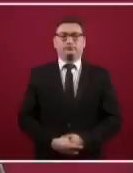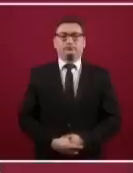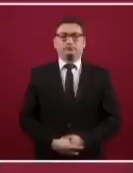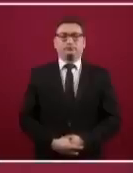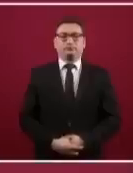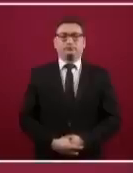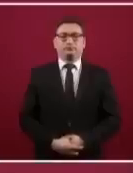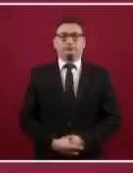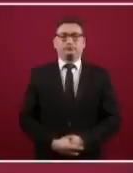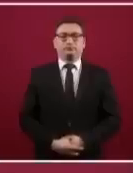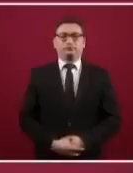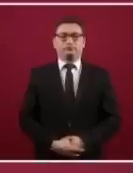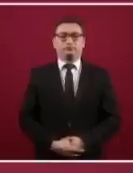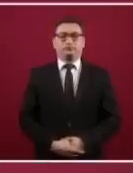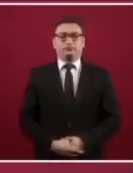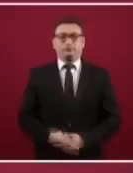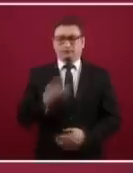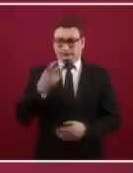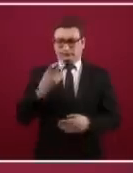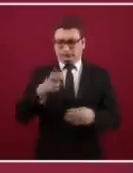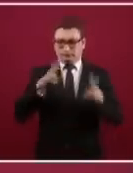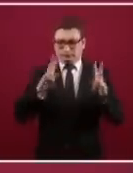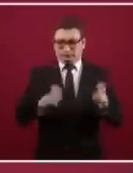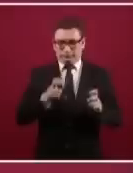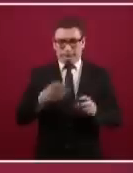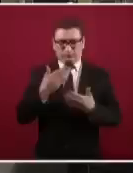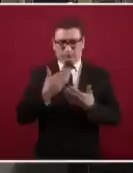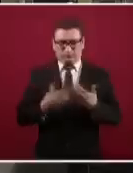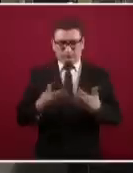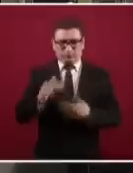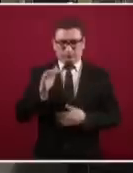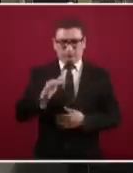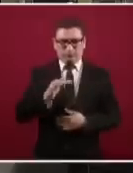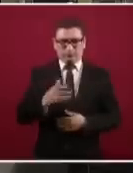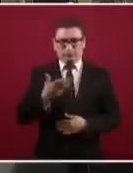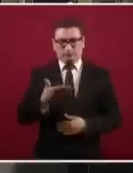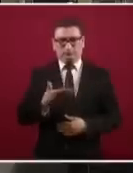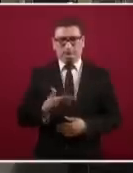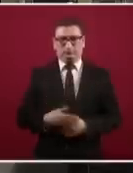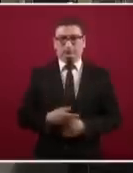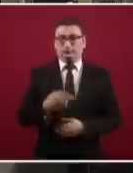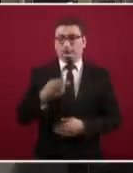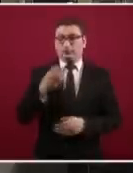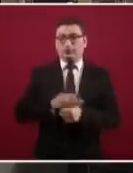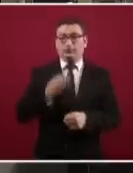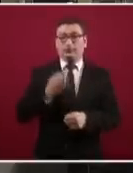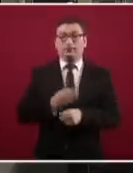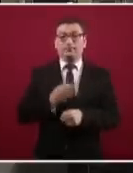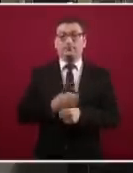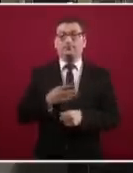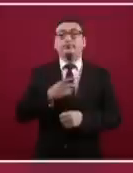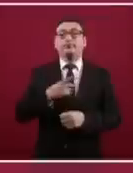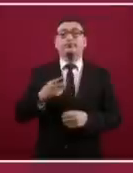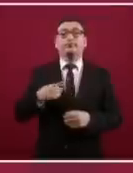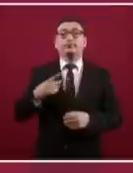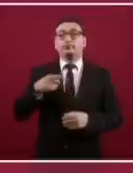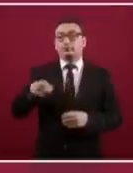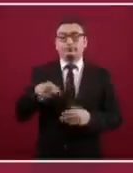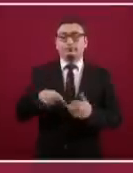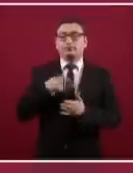sobre este tema. Vamos a esperar. Esa consulta. Hay una instancia, debe de haber una instancia